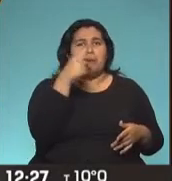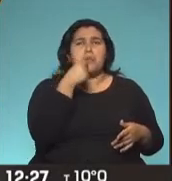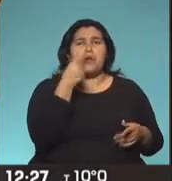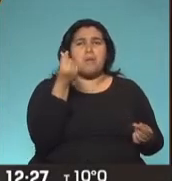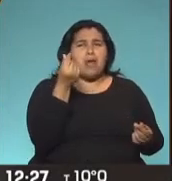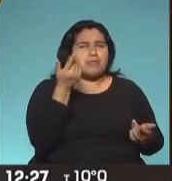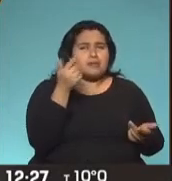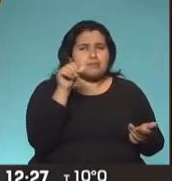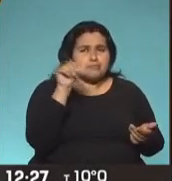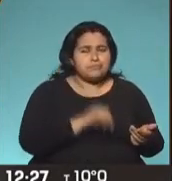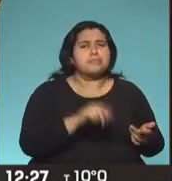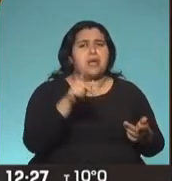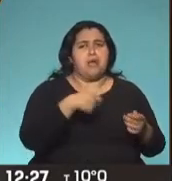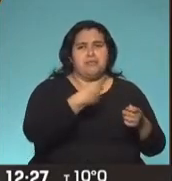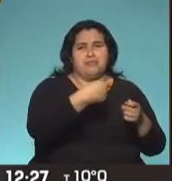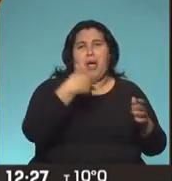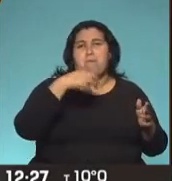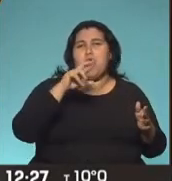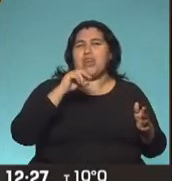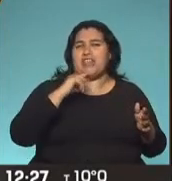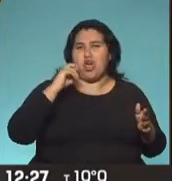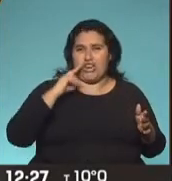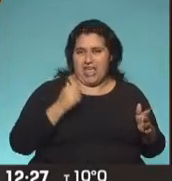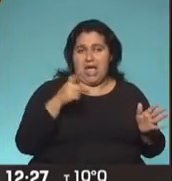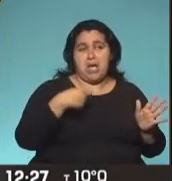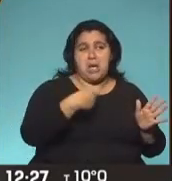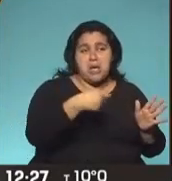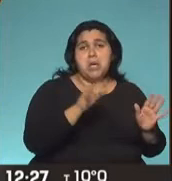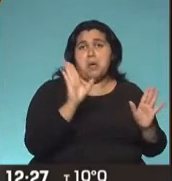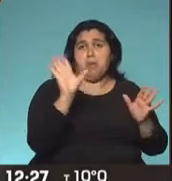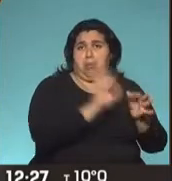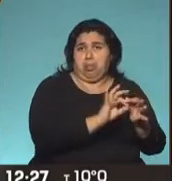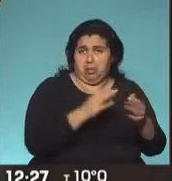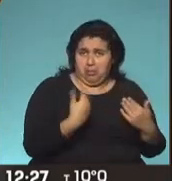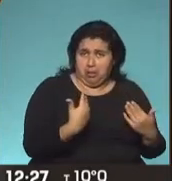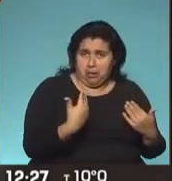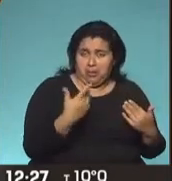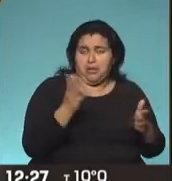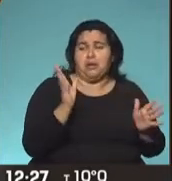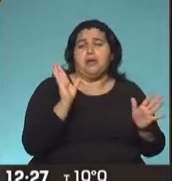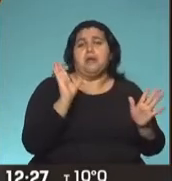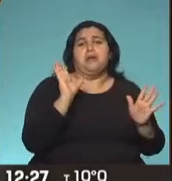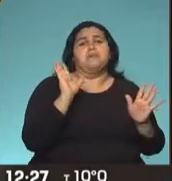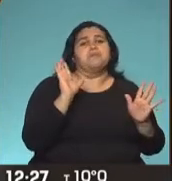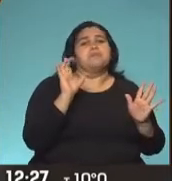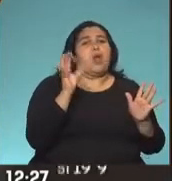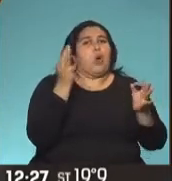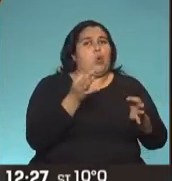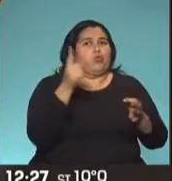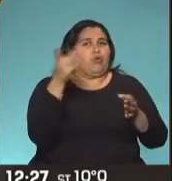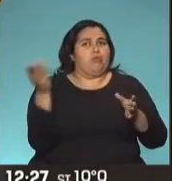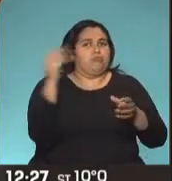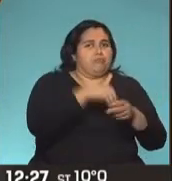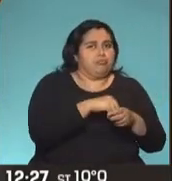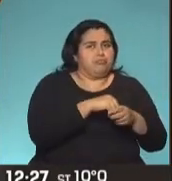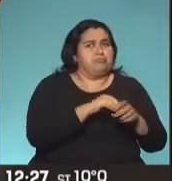alcanzan con la moratoria así que puede salirte sin problemas a la moratoria porque pasa favorablemente en la